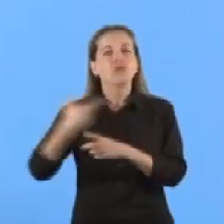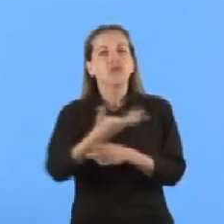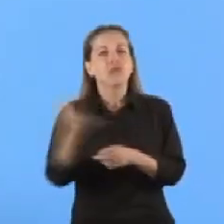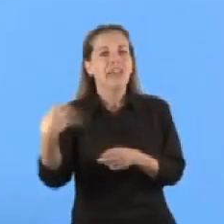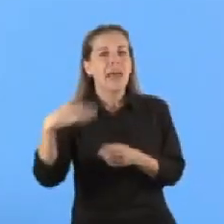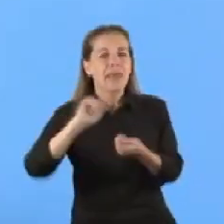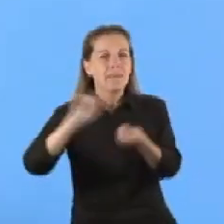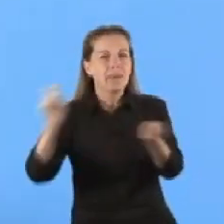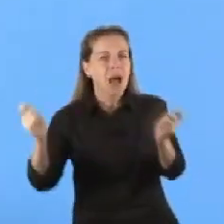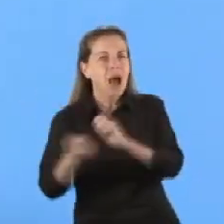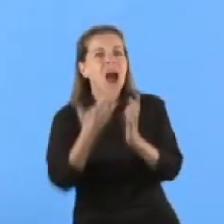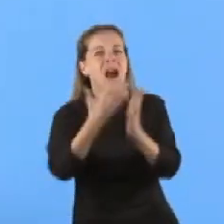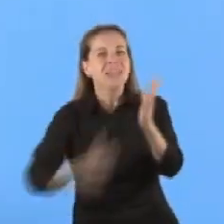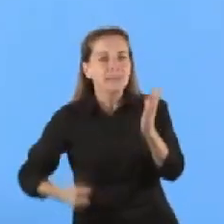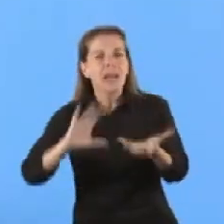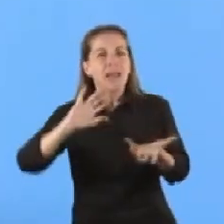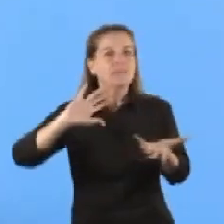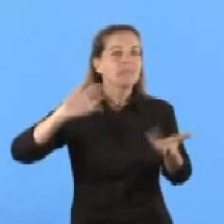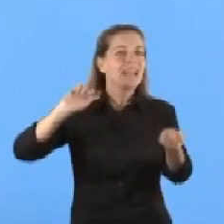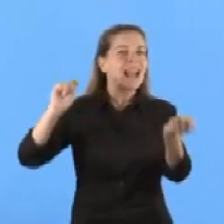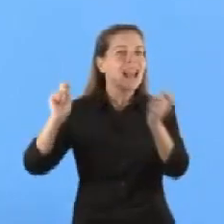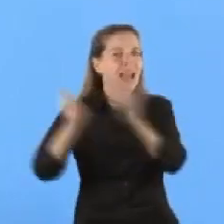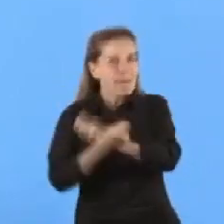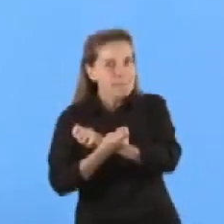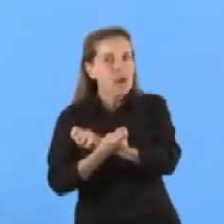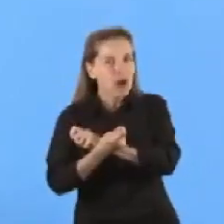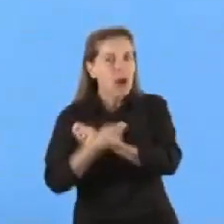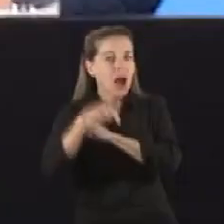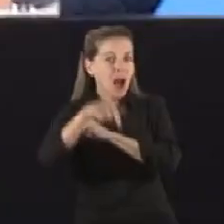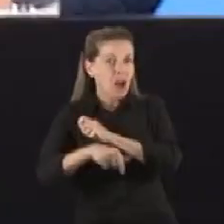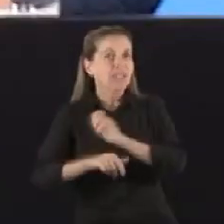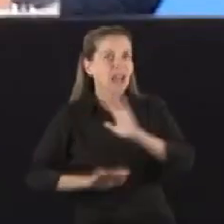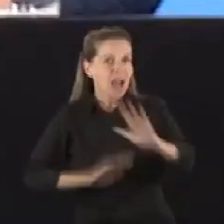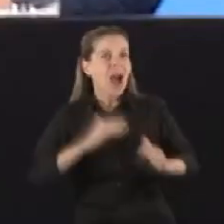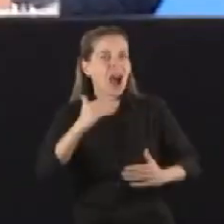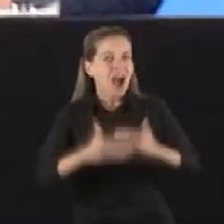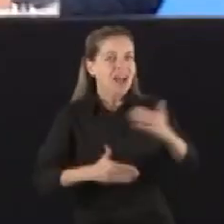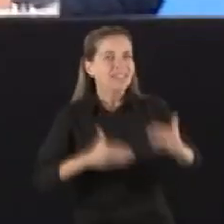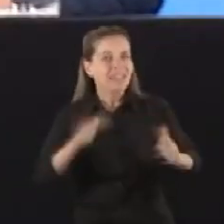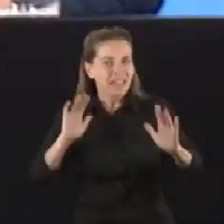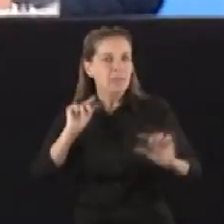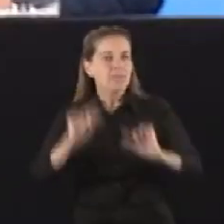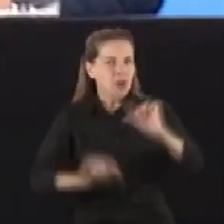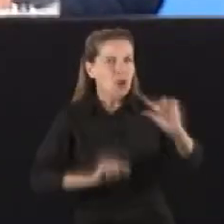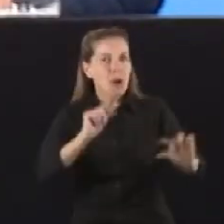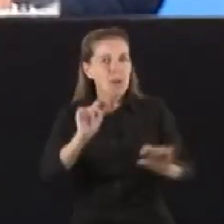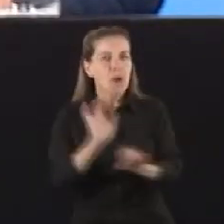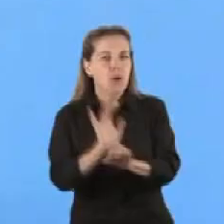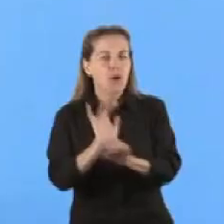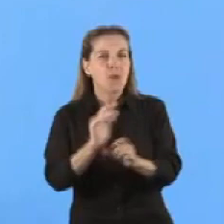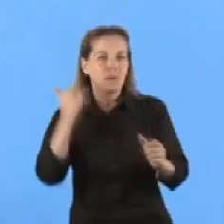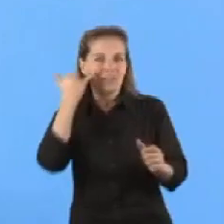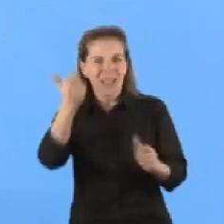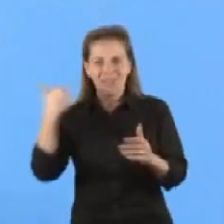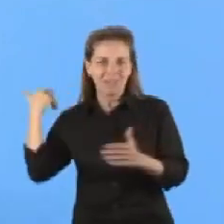cambio de paradigma. Y estamos haciendo ese camino. De tantos pasos que dimos, ya hicimos un camino. Y por eso